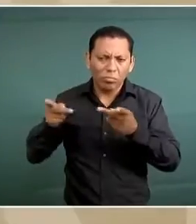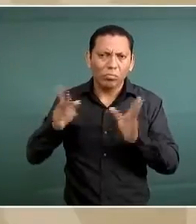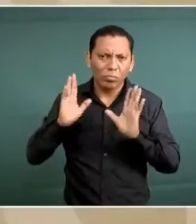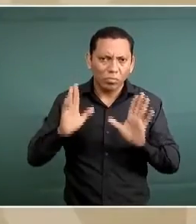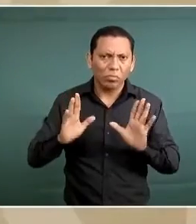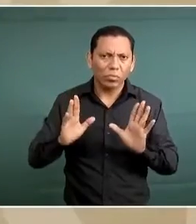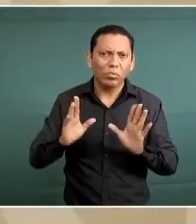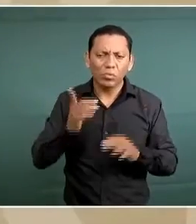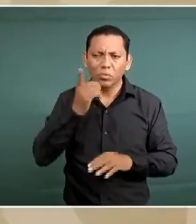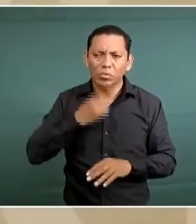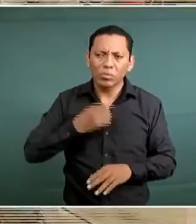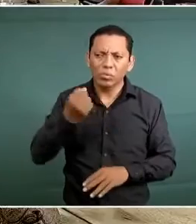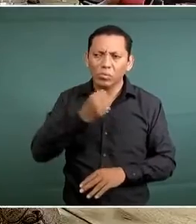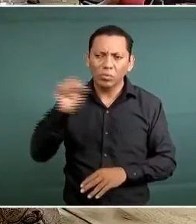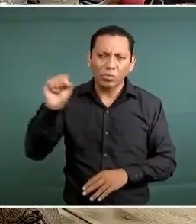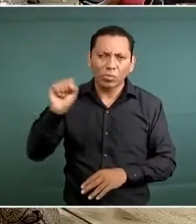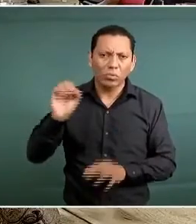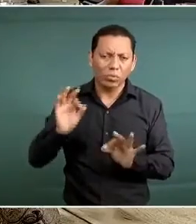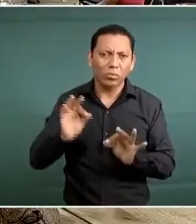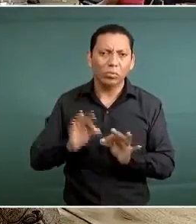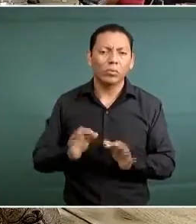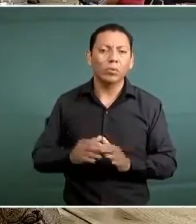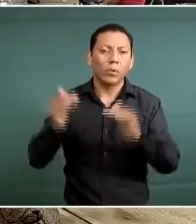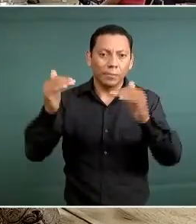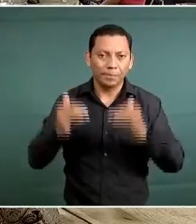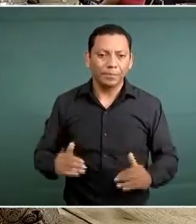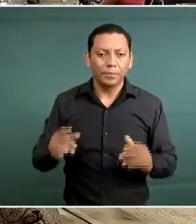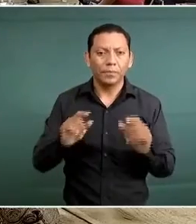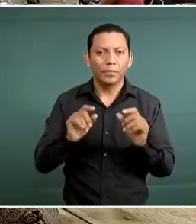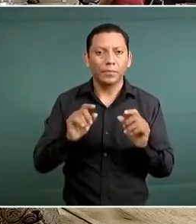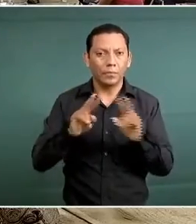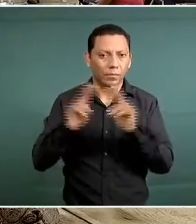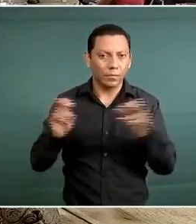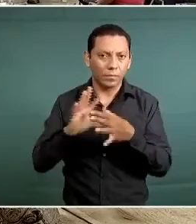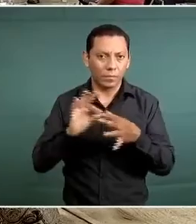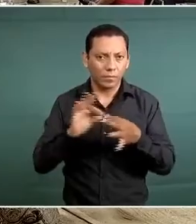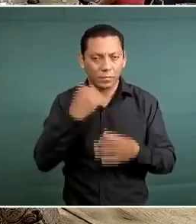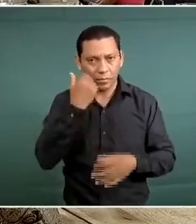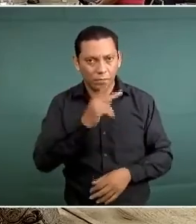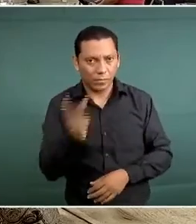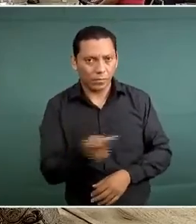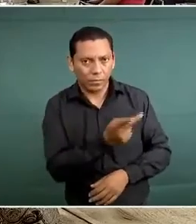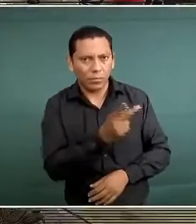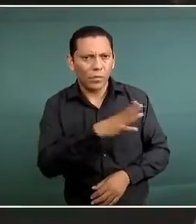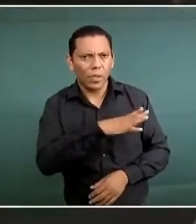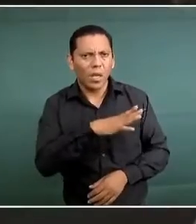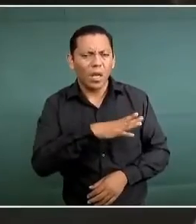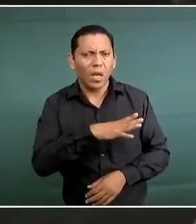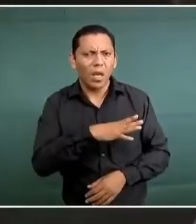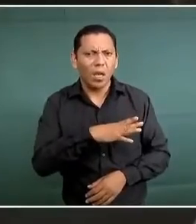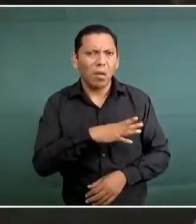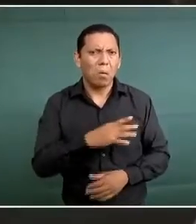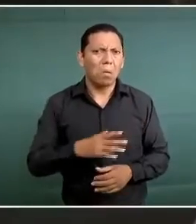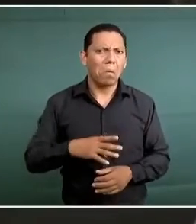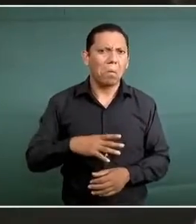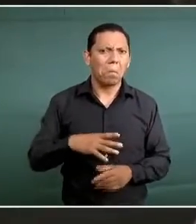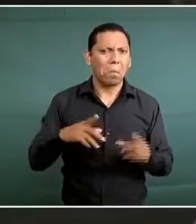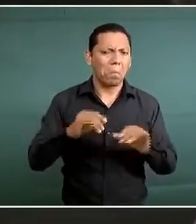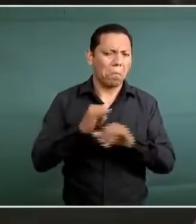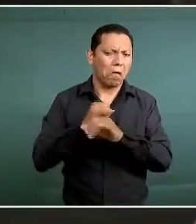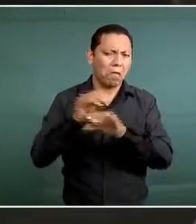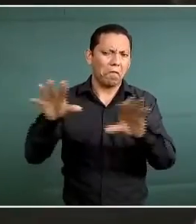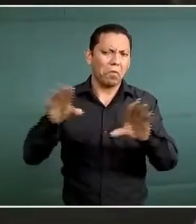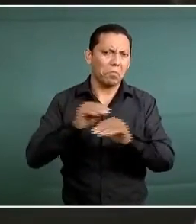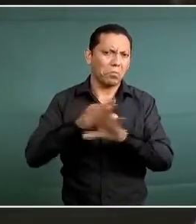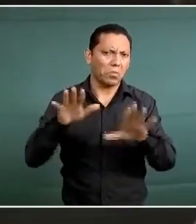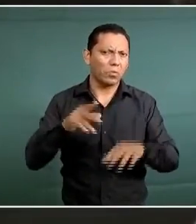los expertos ok presidente y en otro tema quisiera preguntarle hay una versión que corre en medios acerca